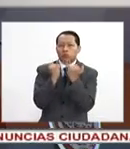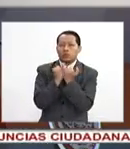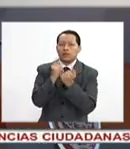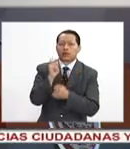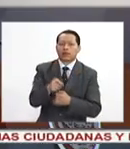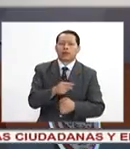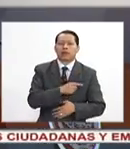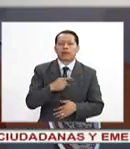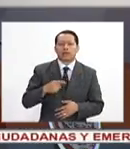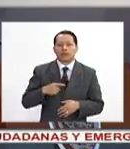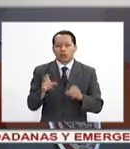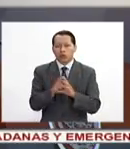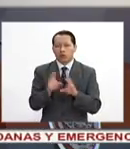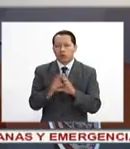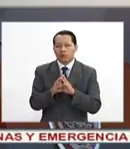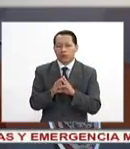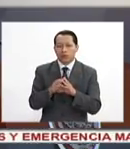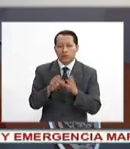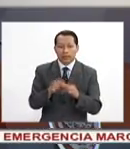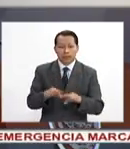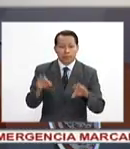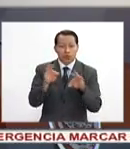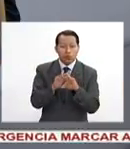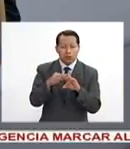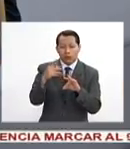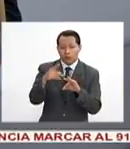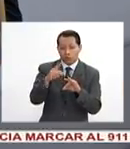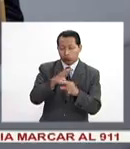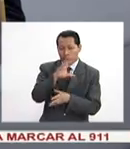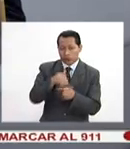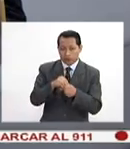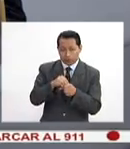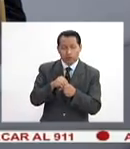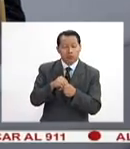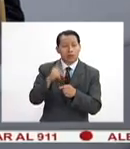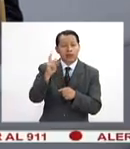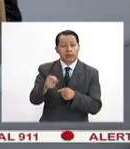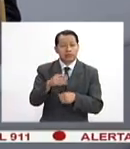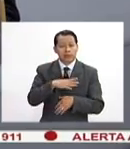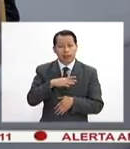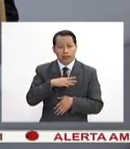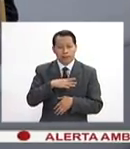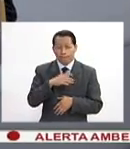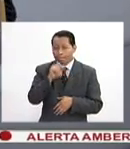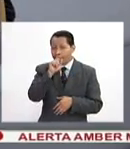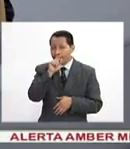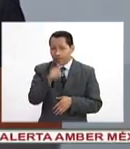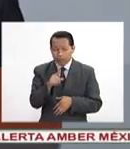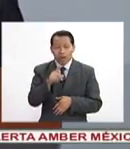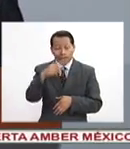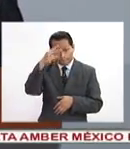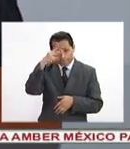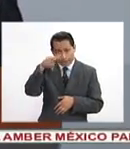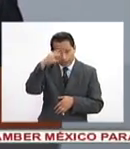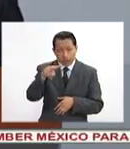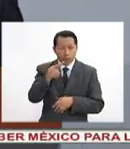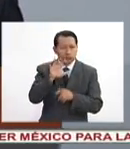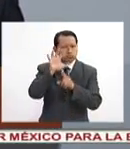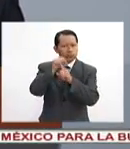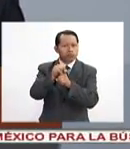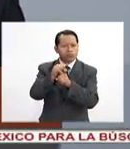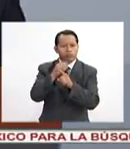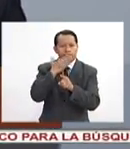deber el de ponderar en su justa dimensión lo mucho que los mexicanos hemos logrado, lo que